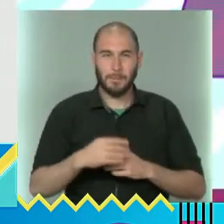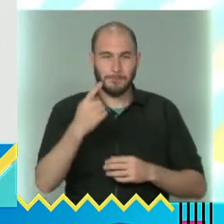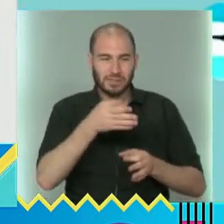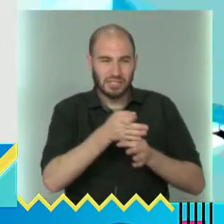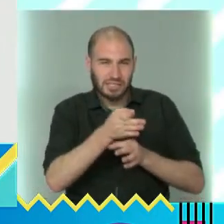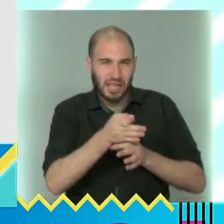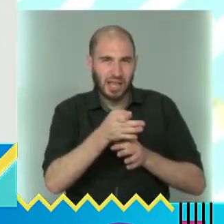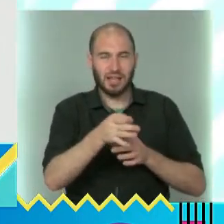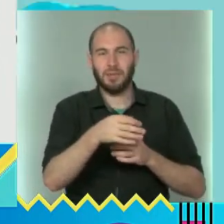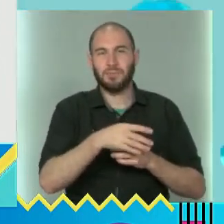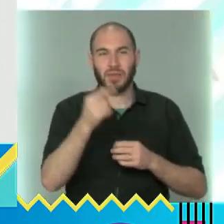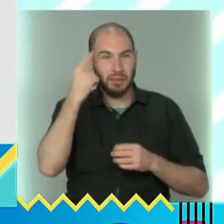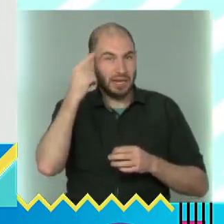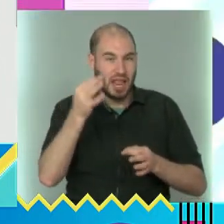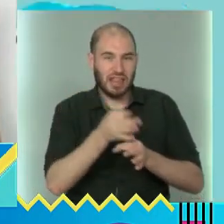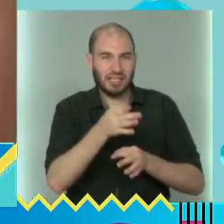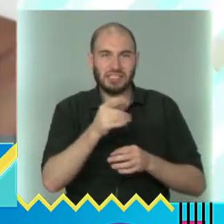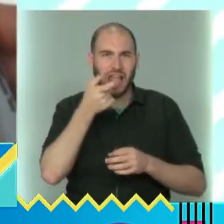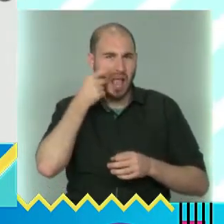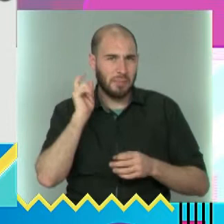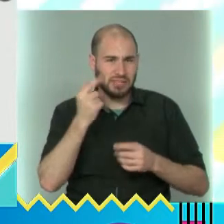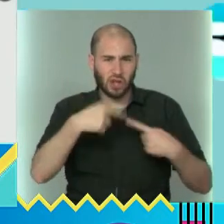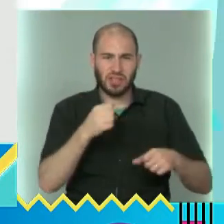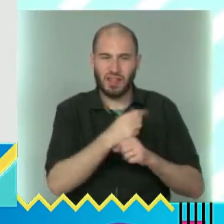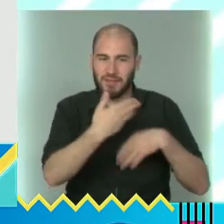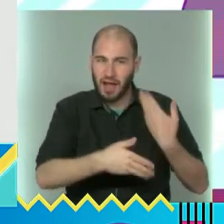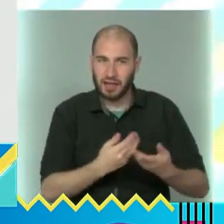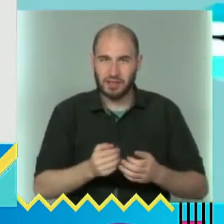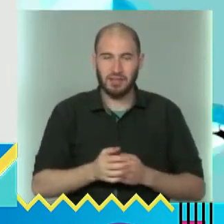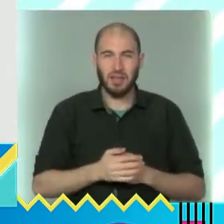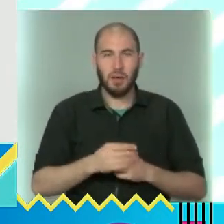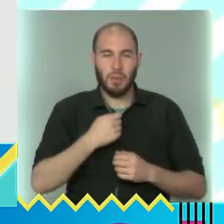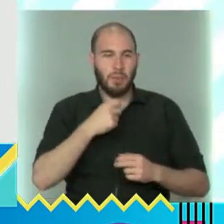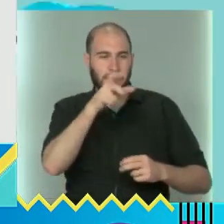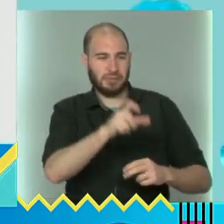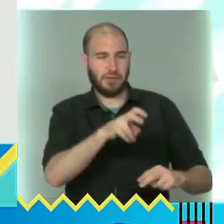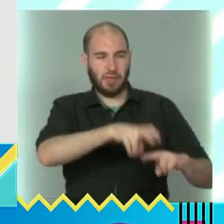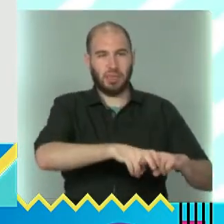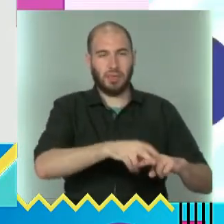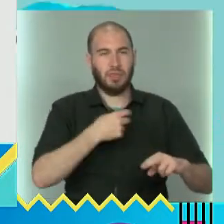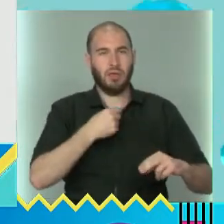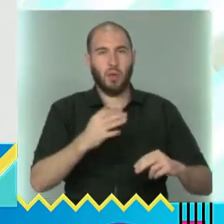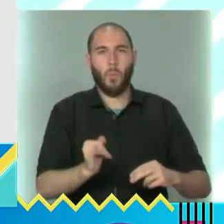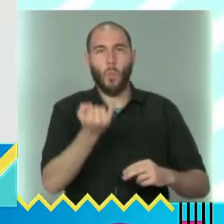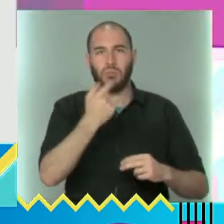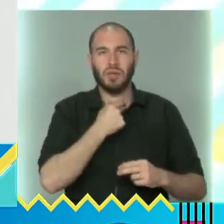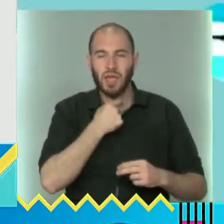al mentor. Y no, el mentor necesita ser experto en lo que va a trabajar. Entonces, se te sienta una persona a decir, mira, quiero bajar de